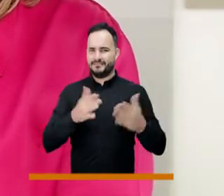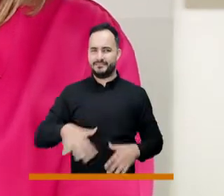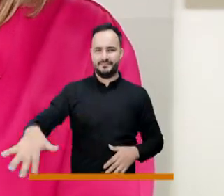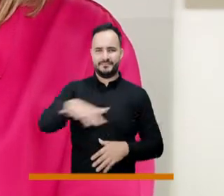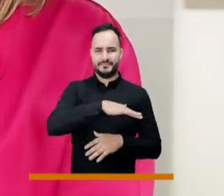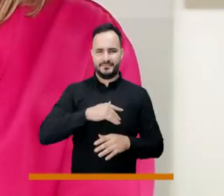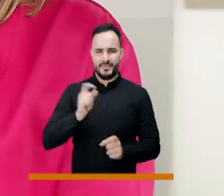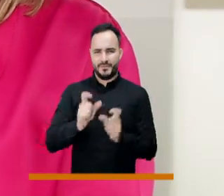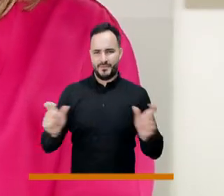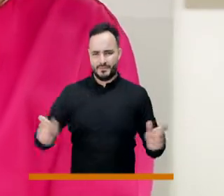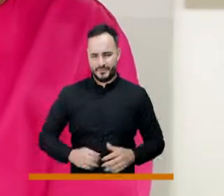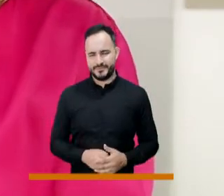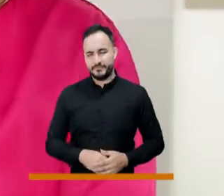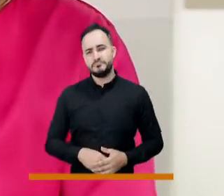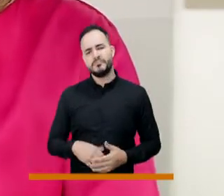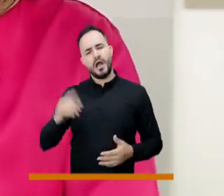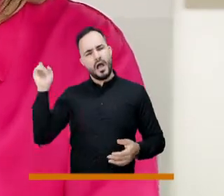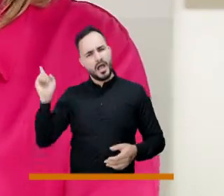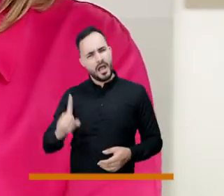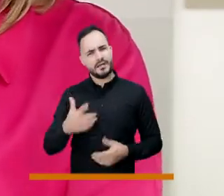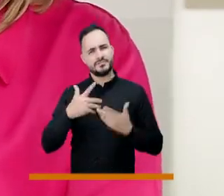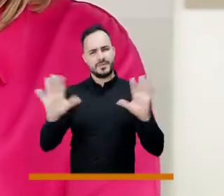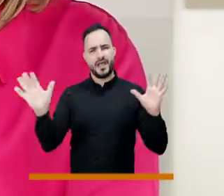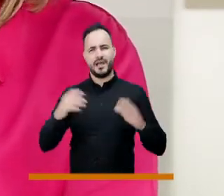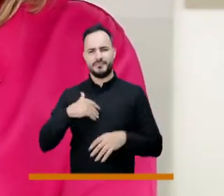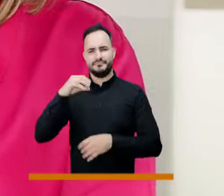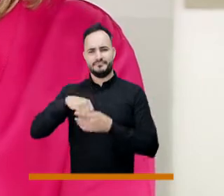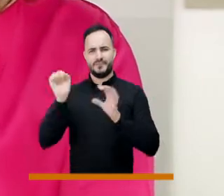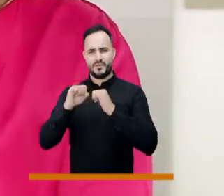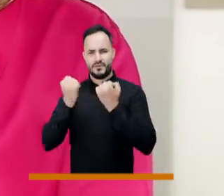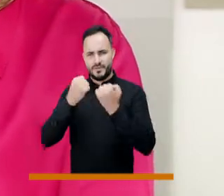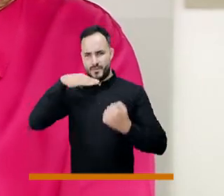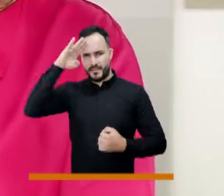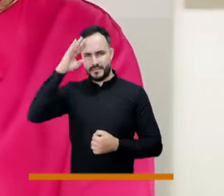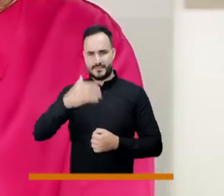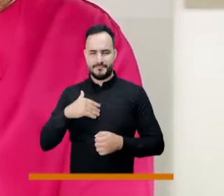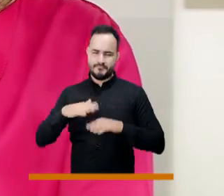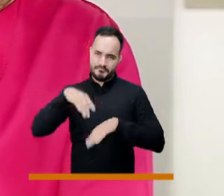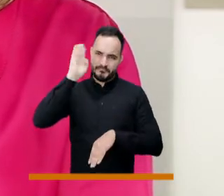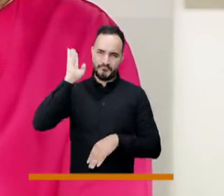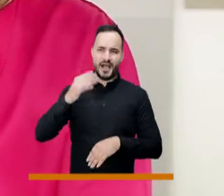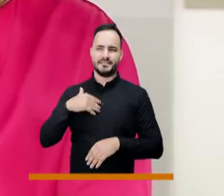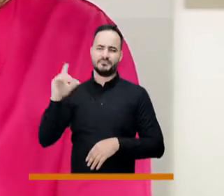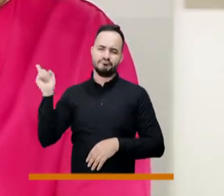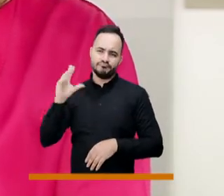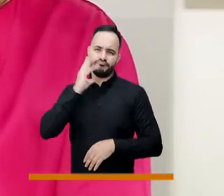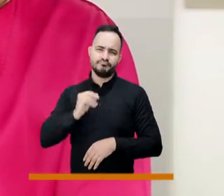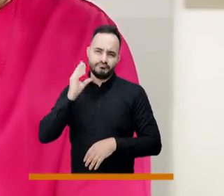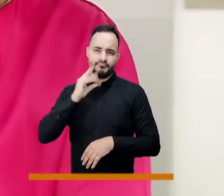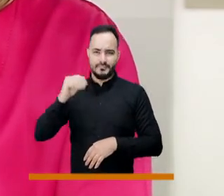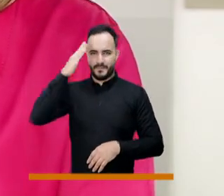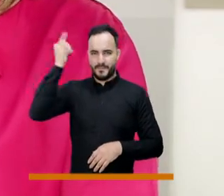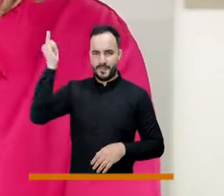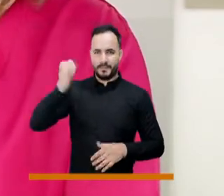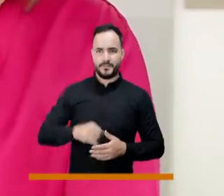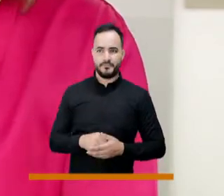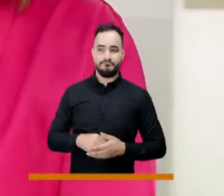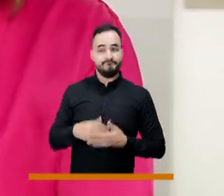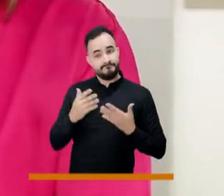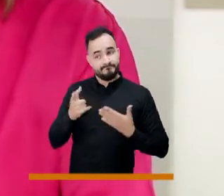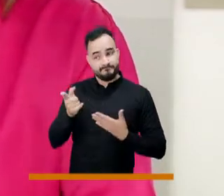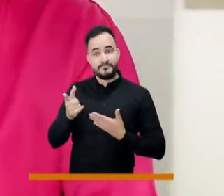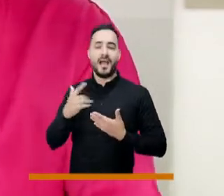ciudad de Medellín, como vengo... mi experiencia personal ha sido desarrollada gran parte en el sector académico, pues